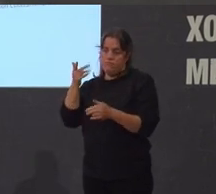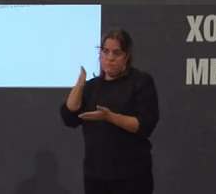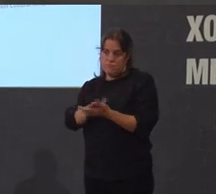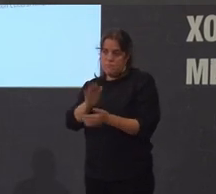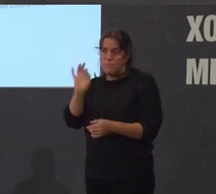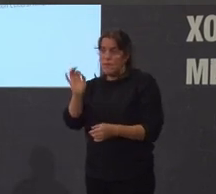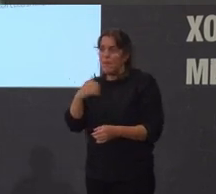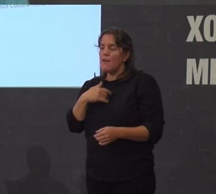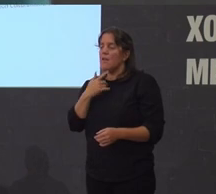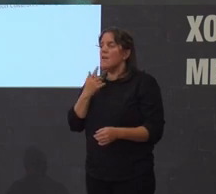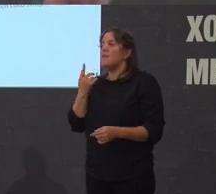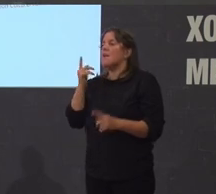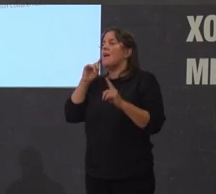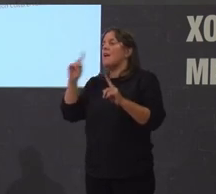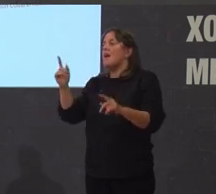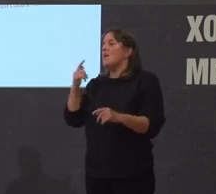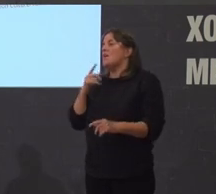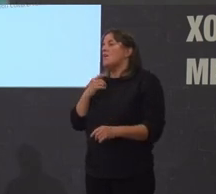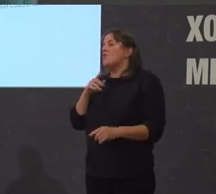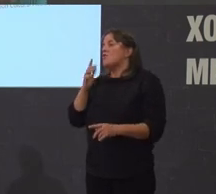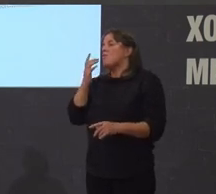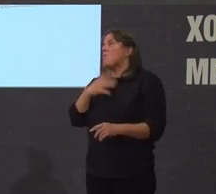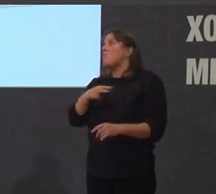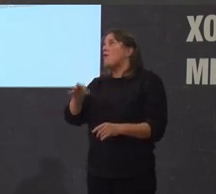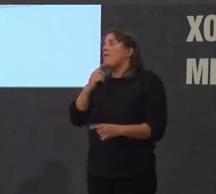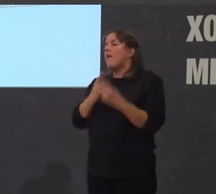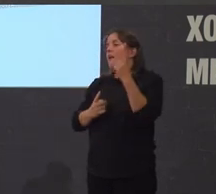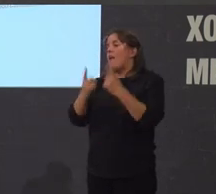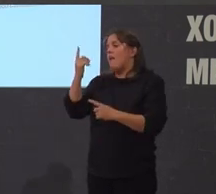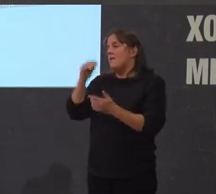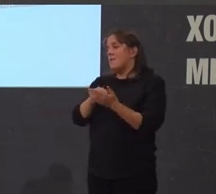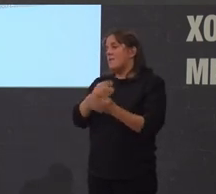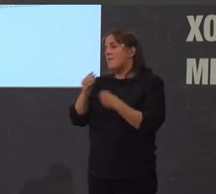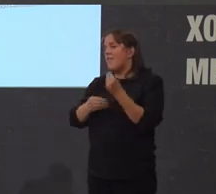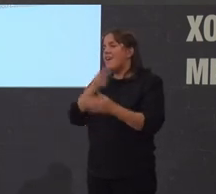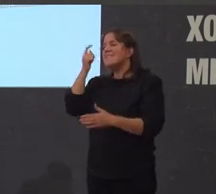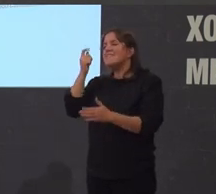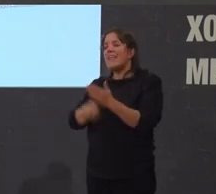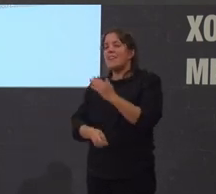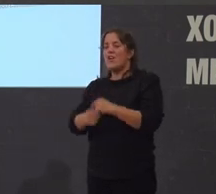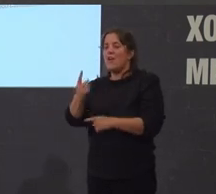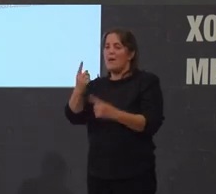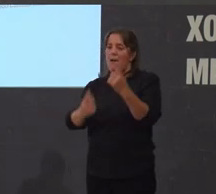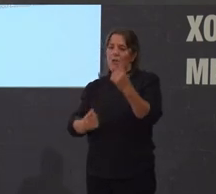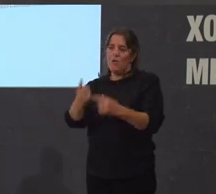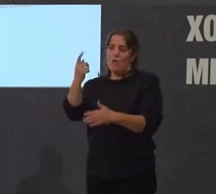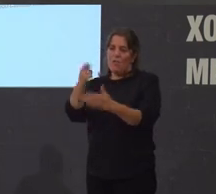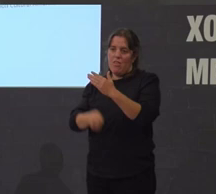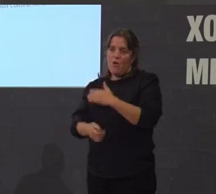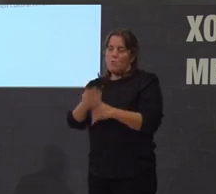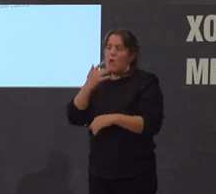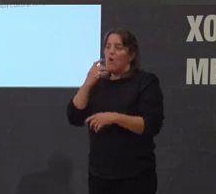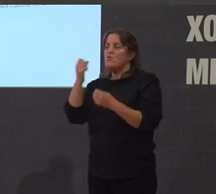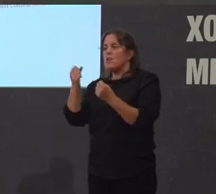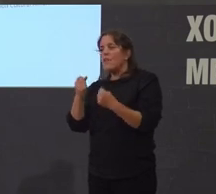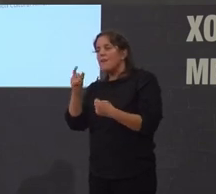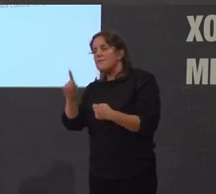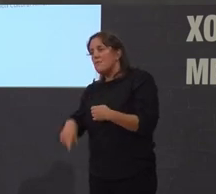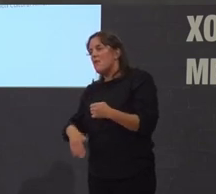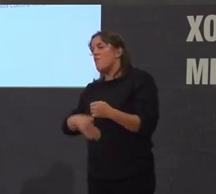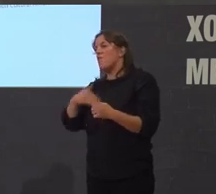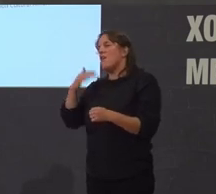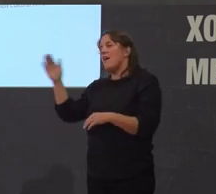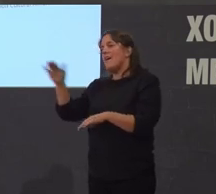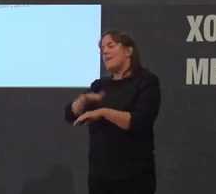de vez en cuando para facer quedaban escarmentó pues sancionaban a algunos autoridades falangistas